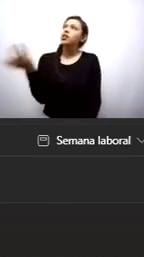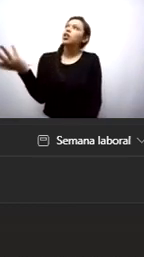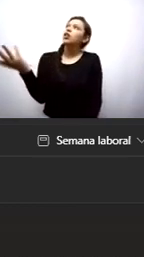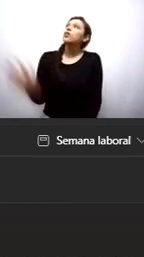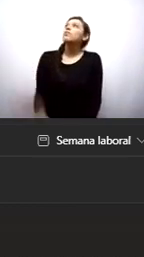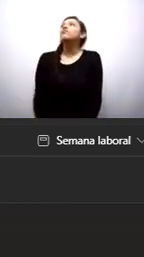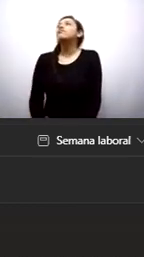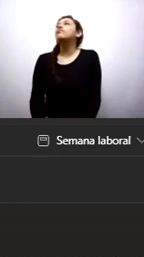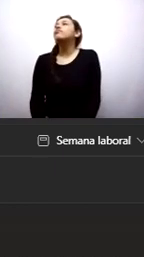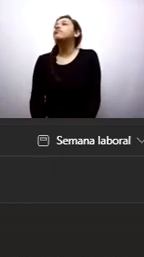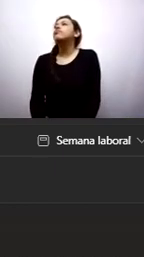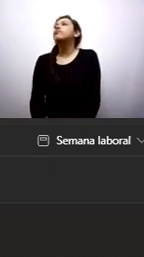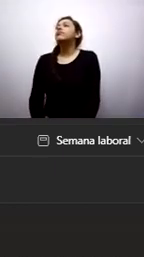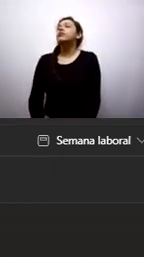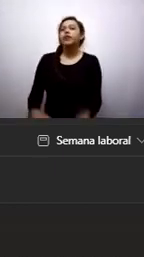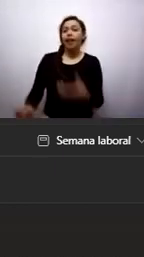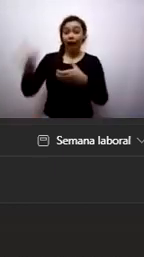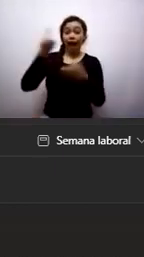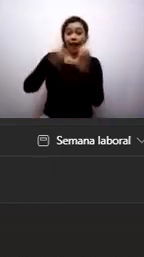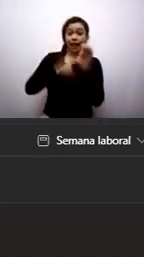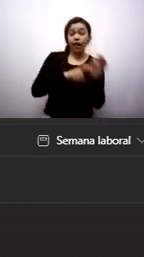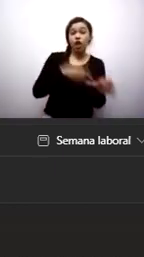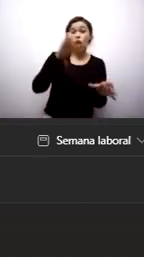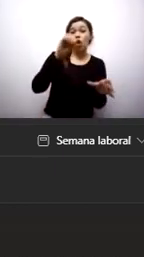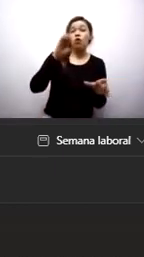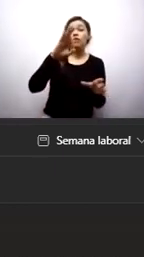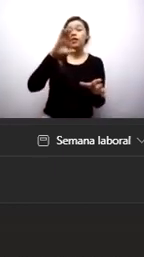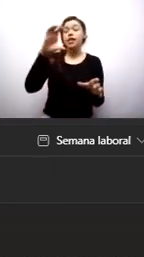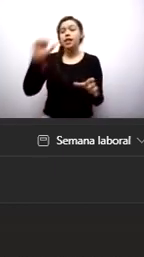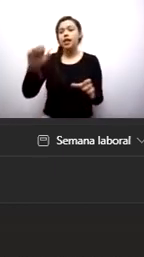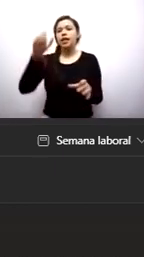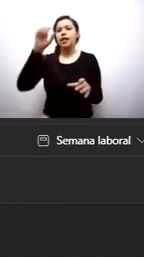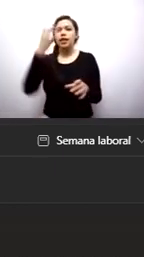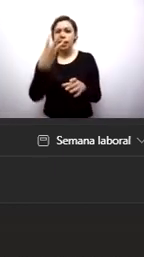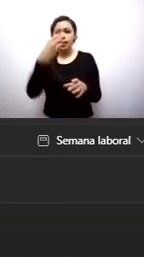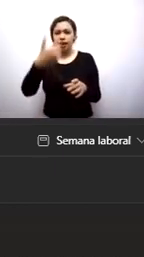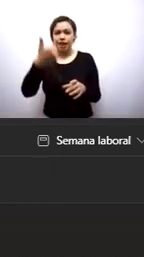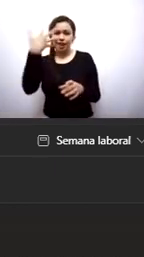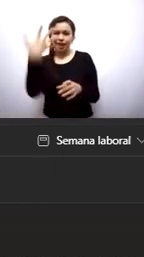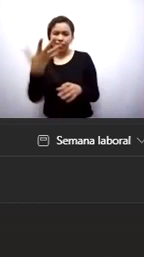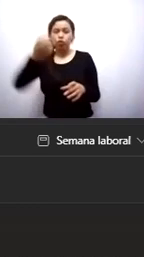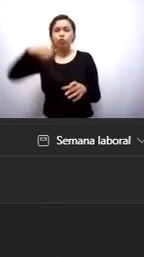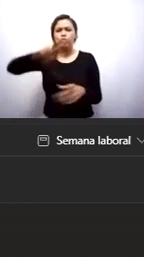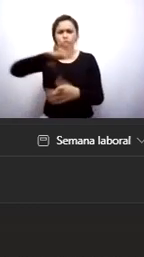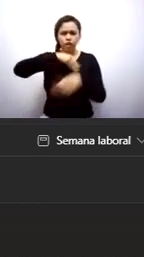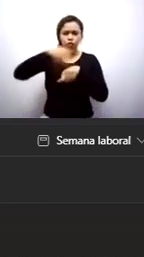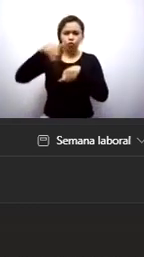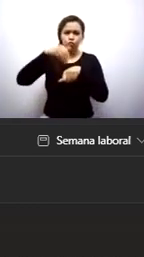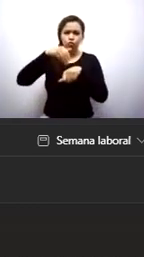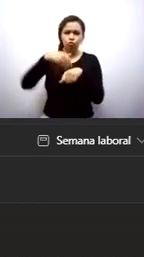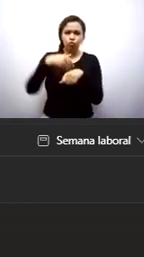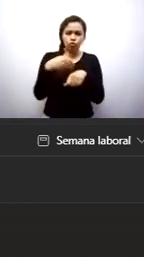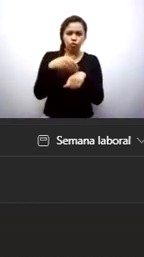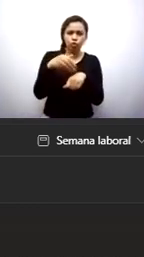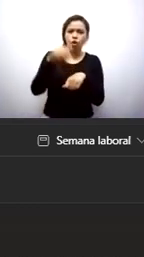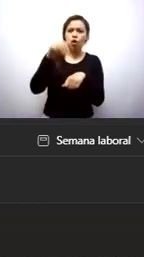es perteneciente a lo que es Office 365. Ustedes pueden ingresar desde su cuenta de